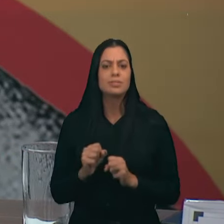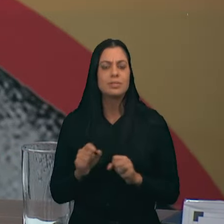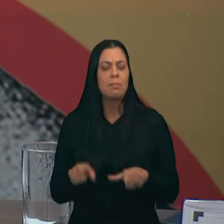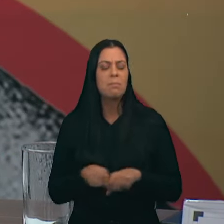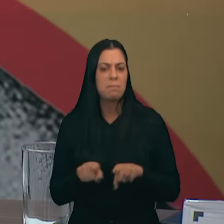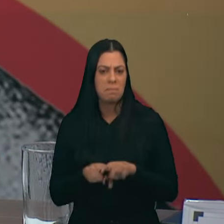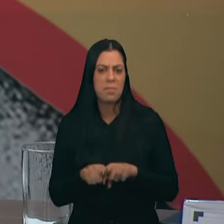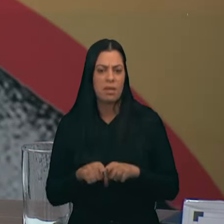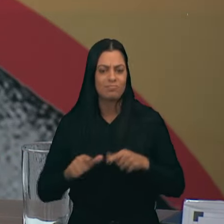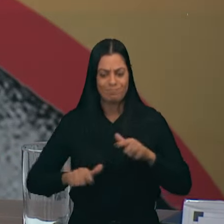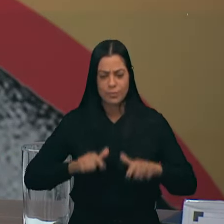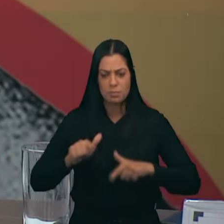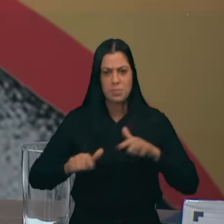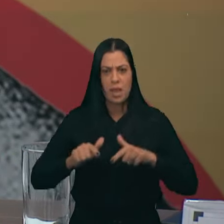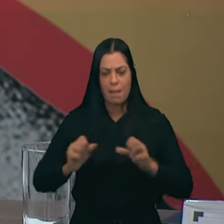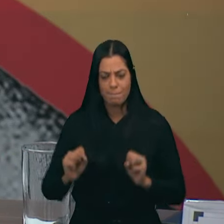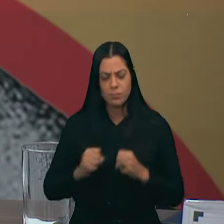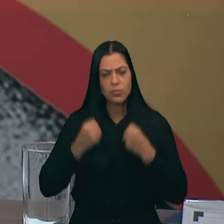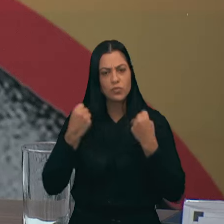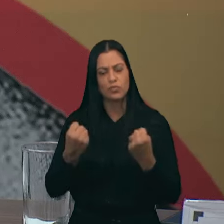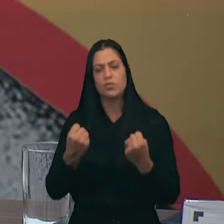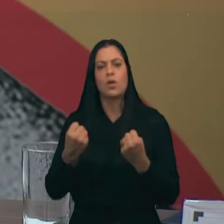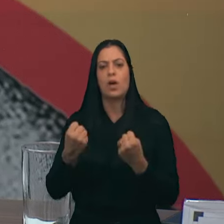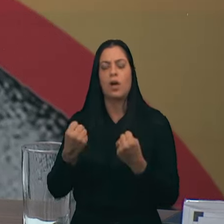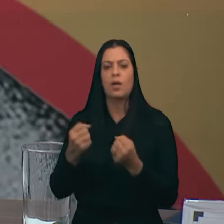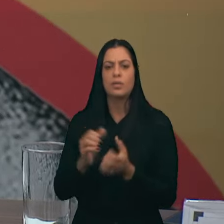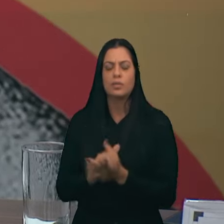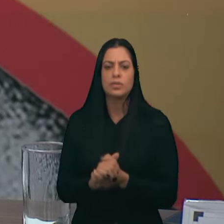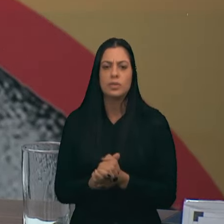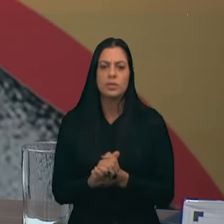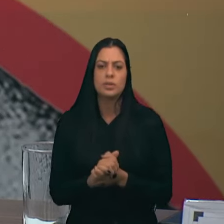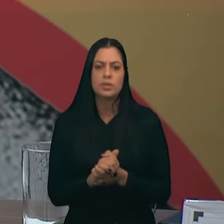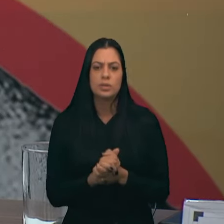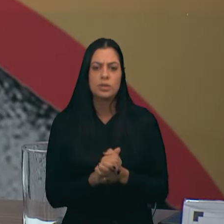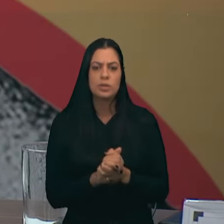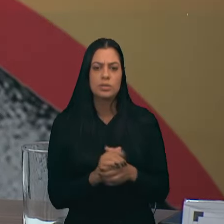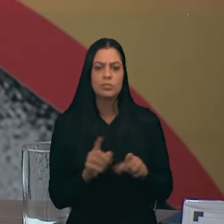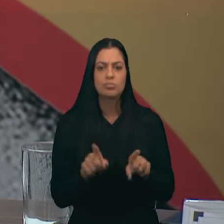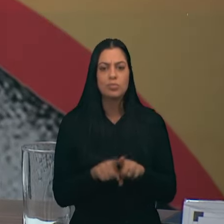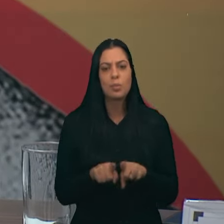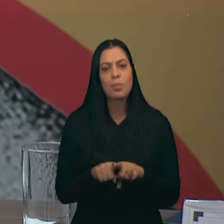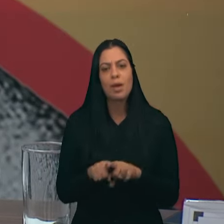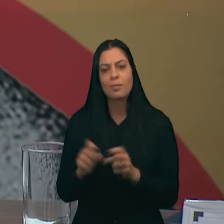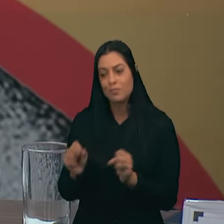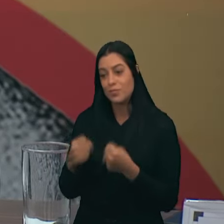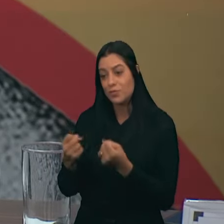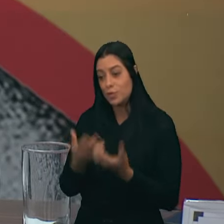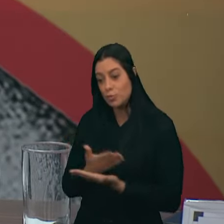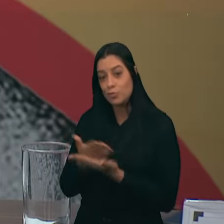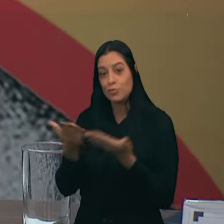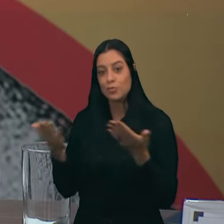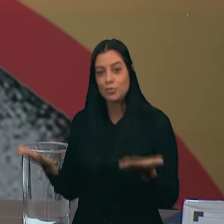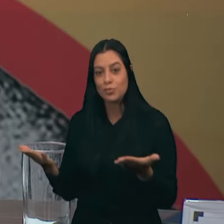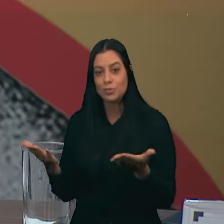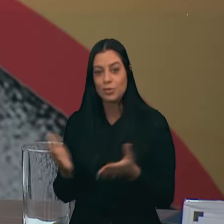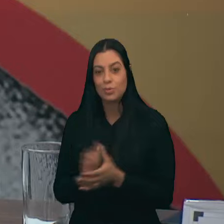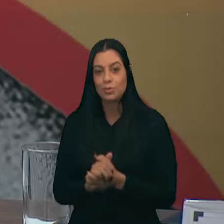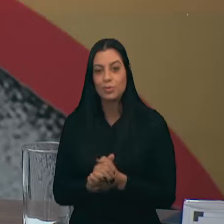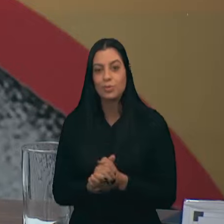están actuando con mucha dedicación en esta noble misión. Dentro de ese espíritu, deseo a